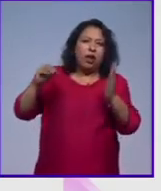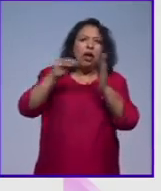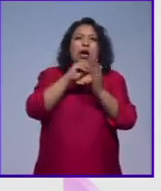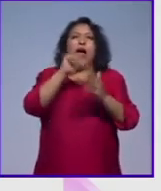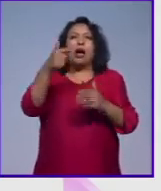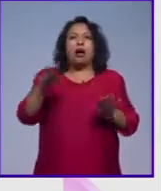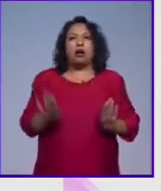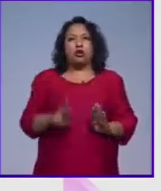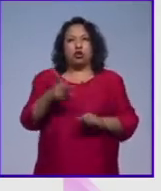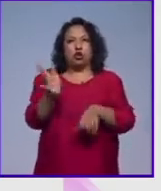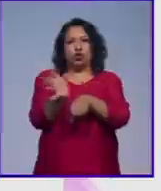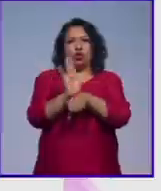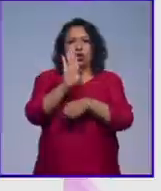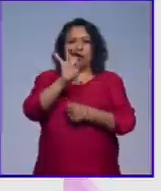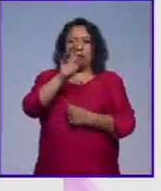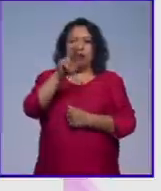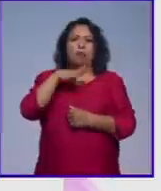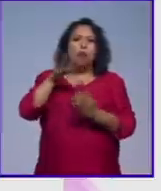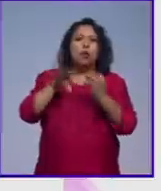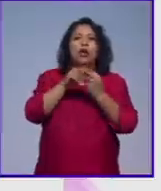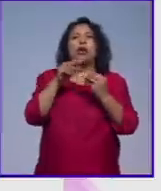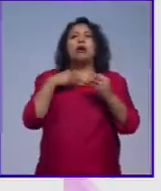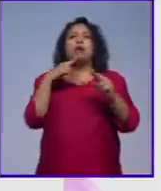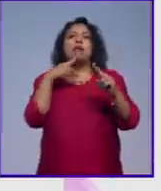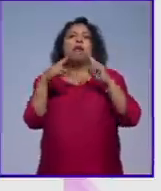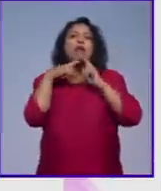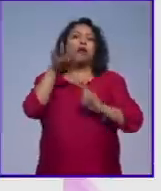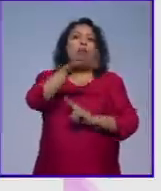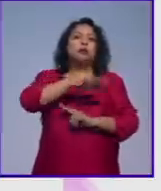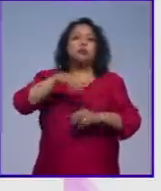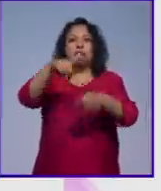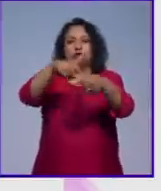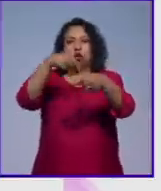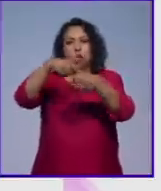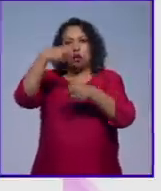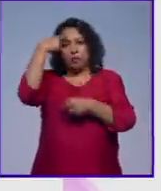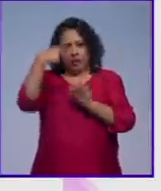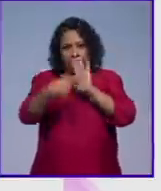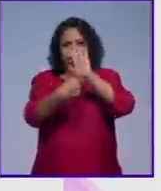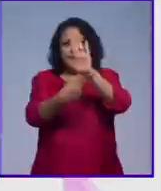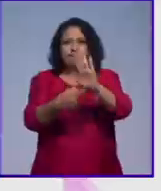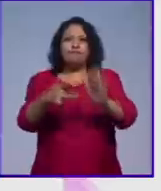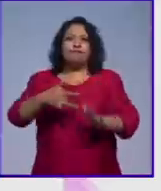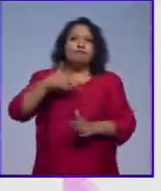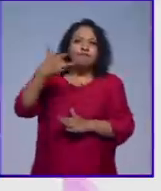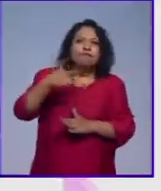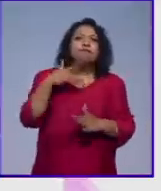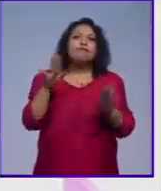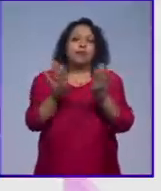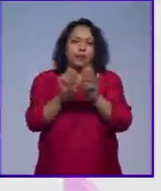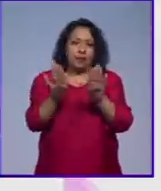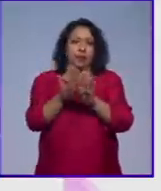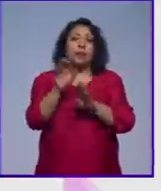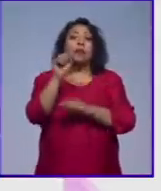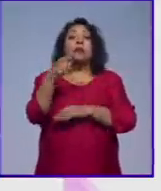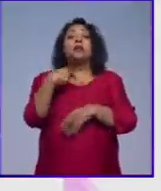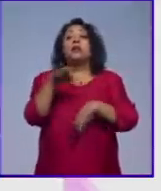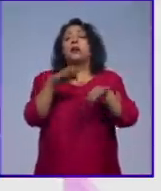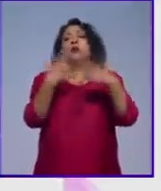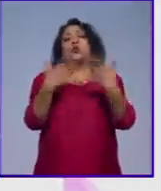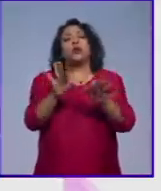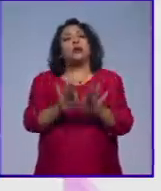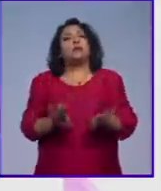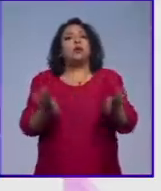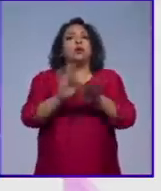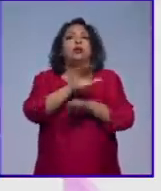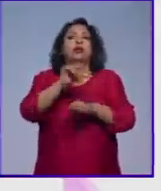cine de Bergman la implementación de la narrativa del espacio y el color para denotar estados de ánimo y un trabajo sobresaliente